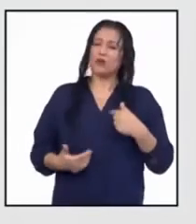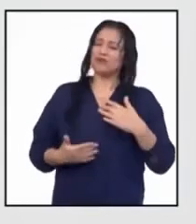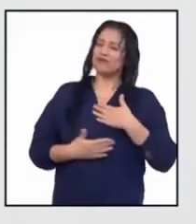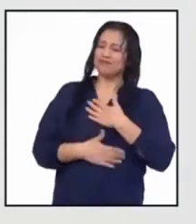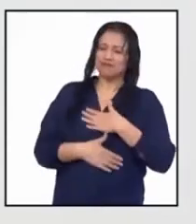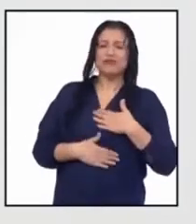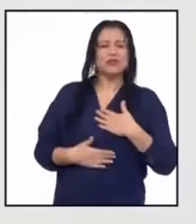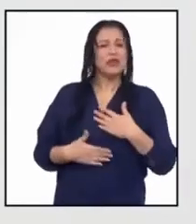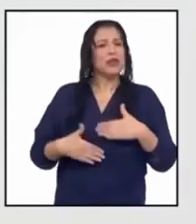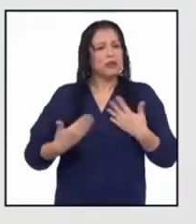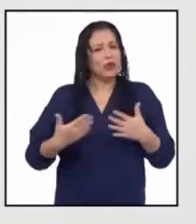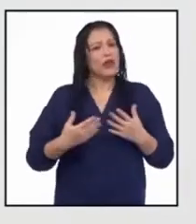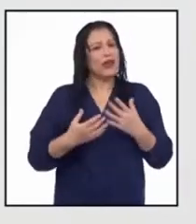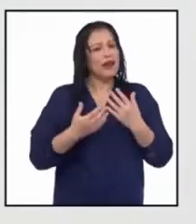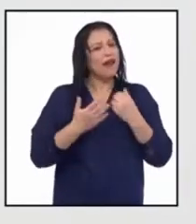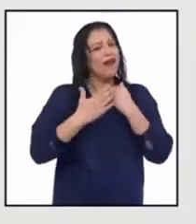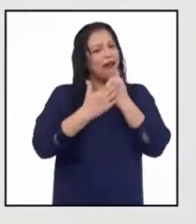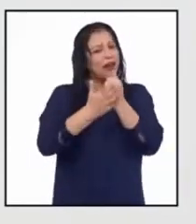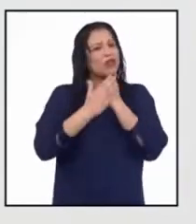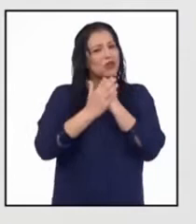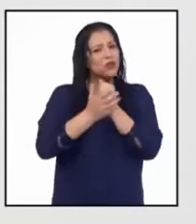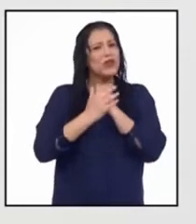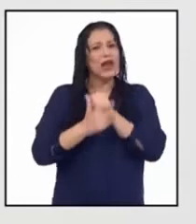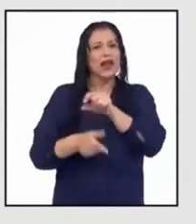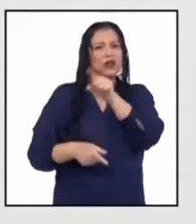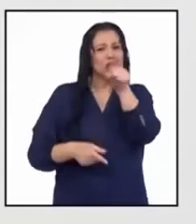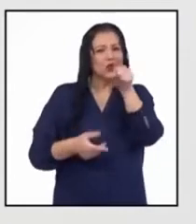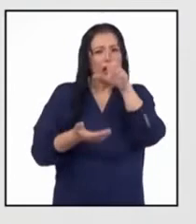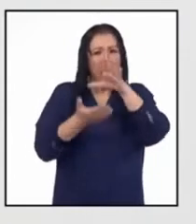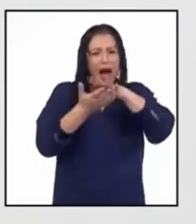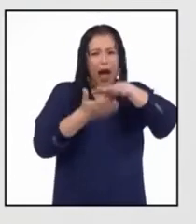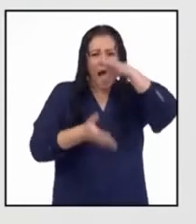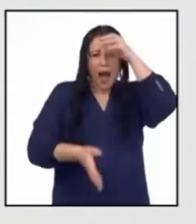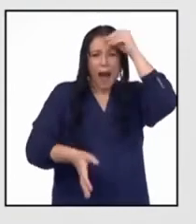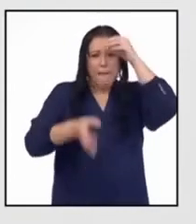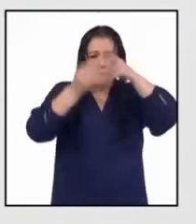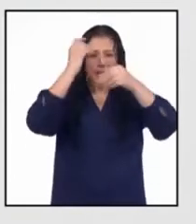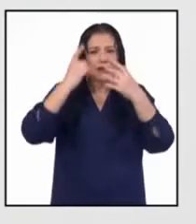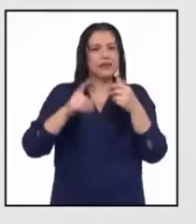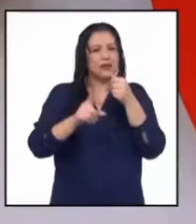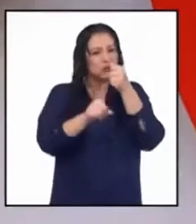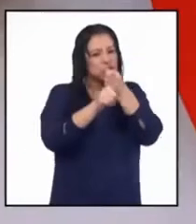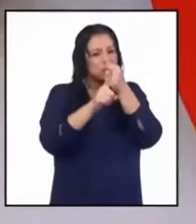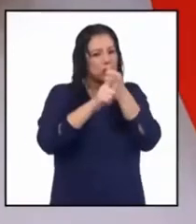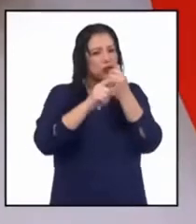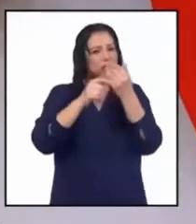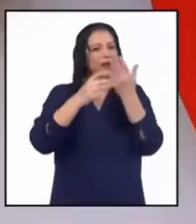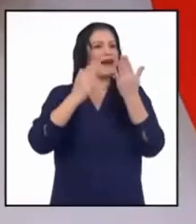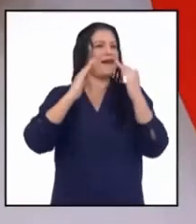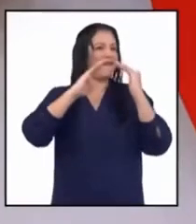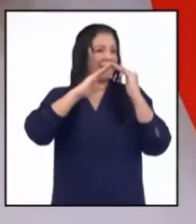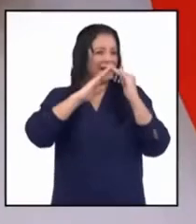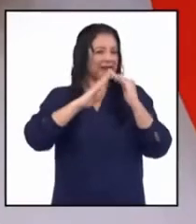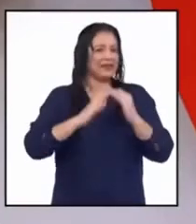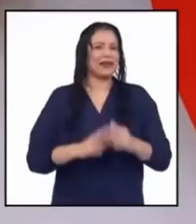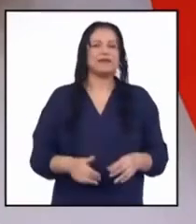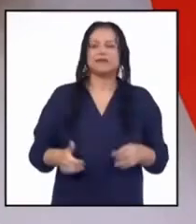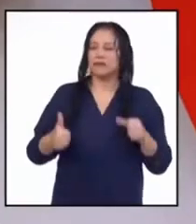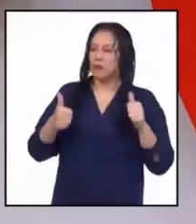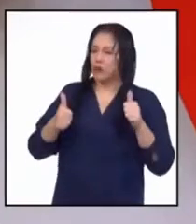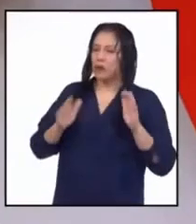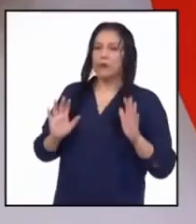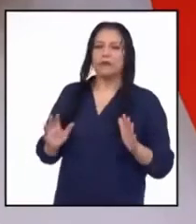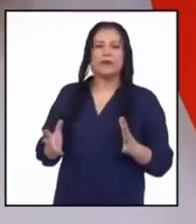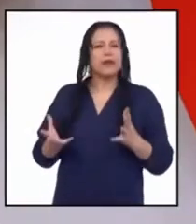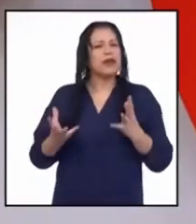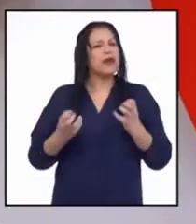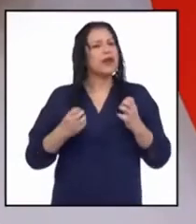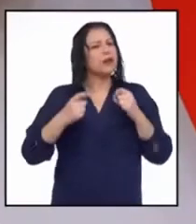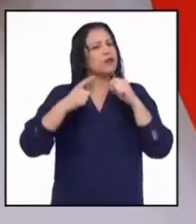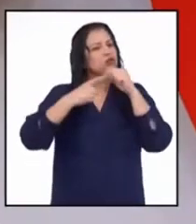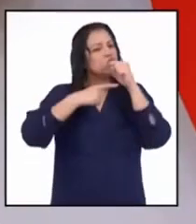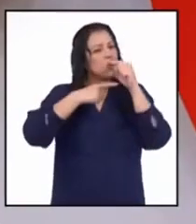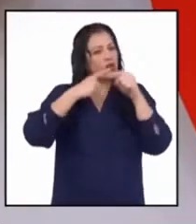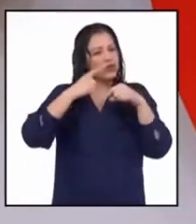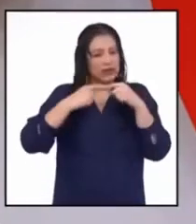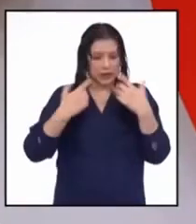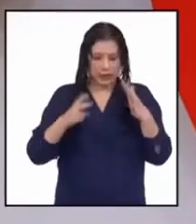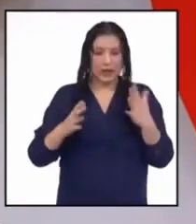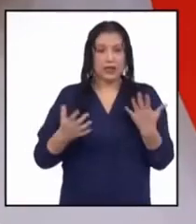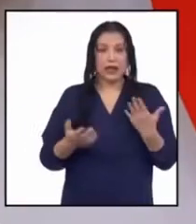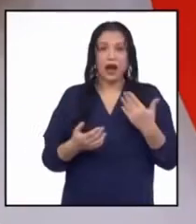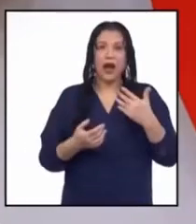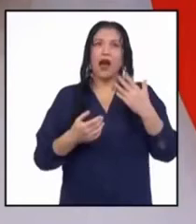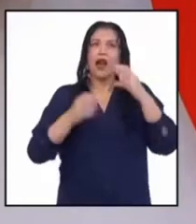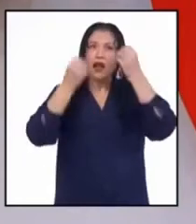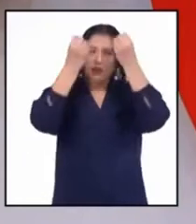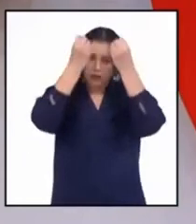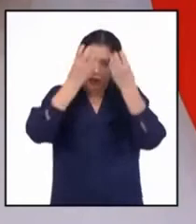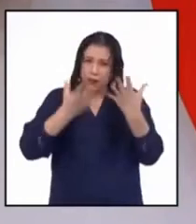encantada de seguir contribuyendo a que sigan aprendiendo desde sus hogares. Excelente, profesora. Queríamos comentarle que ya organizamos